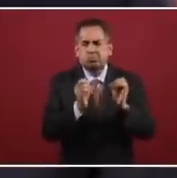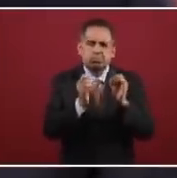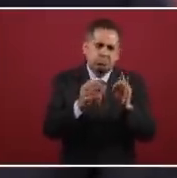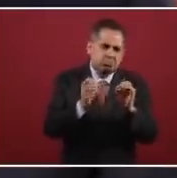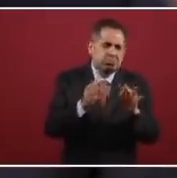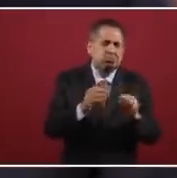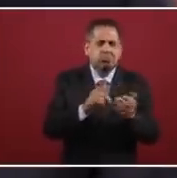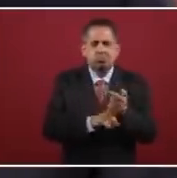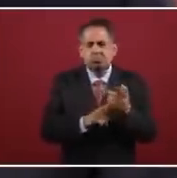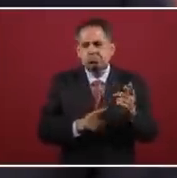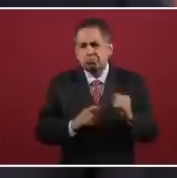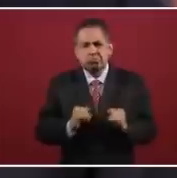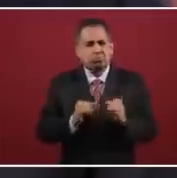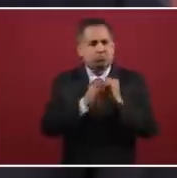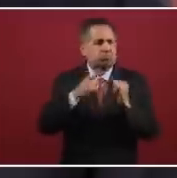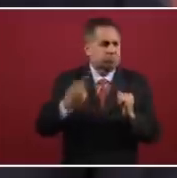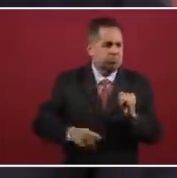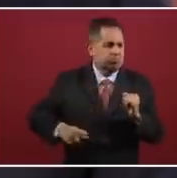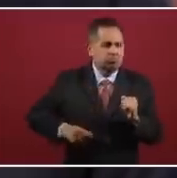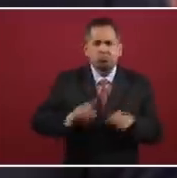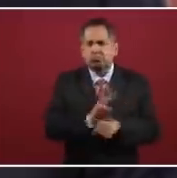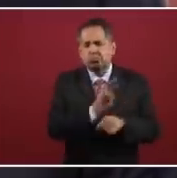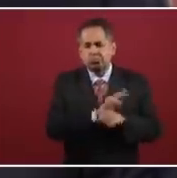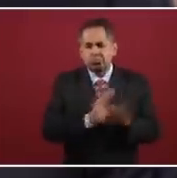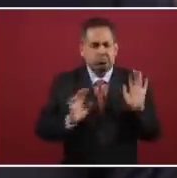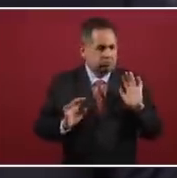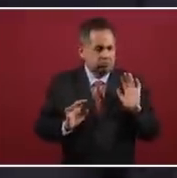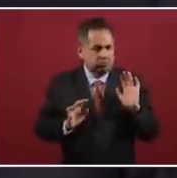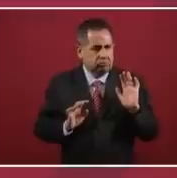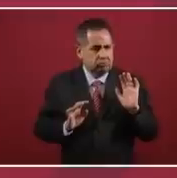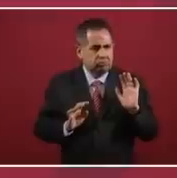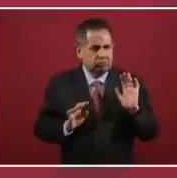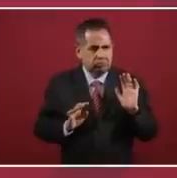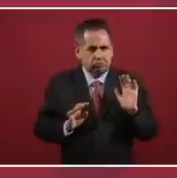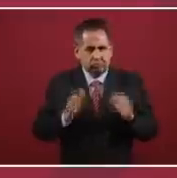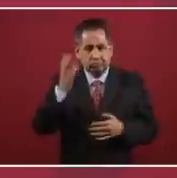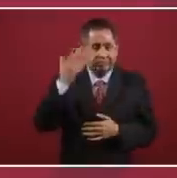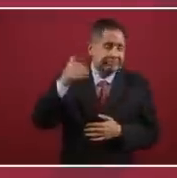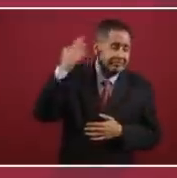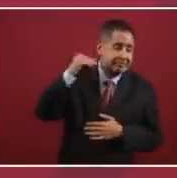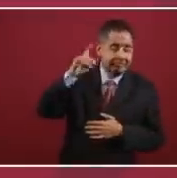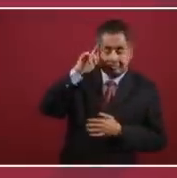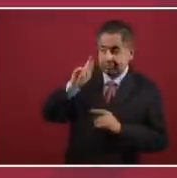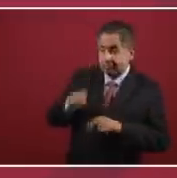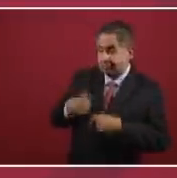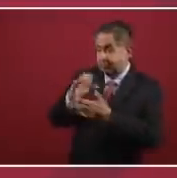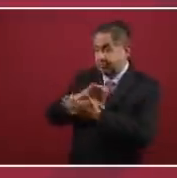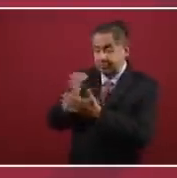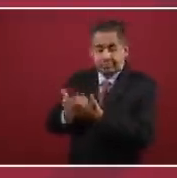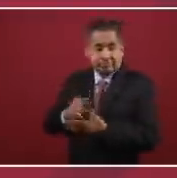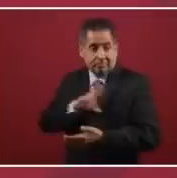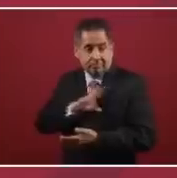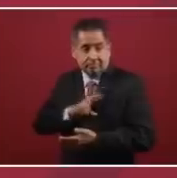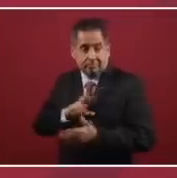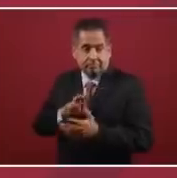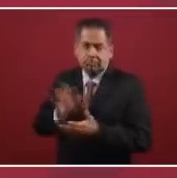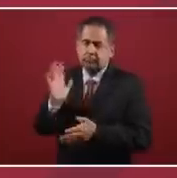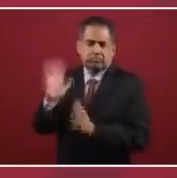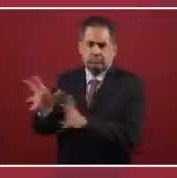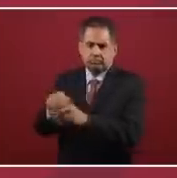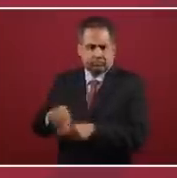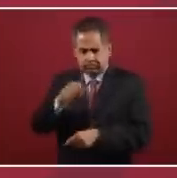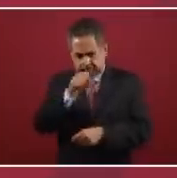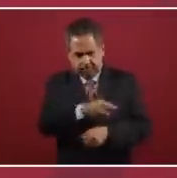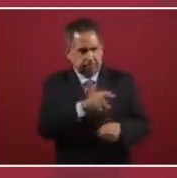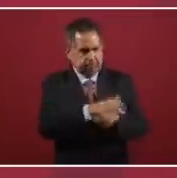oficinas, instituciones de gobierno, todo lo que se contrataba con empresas privadas, que